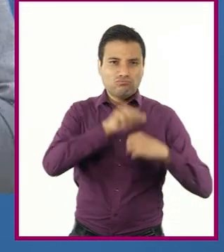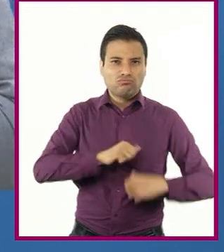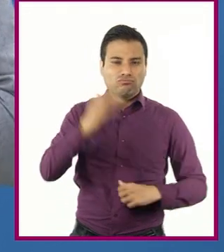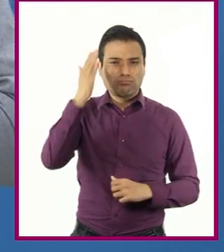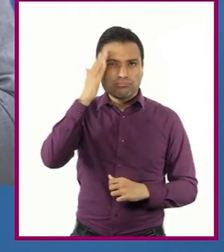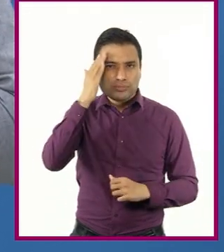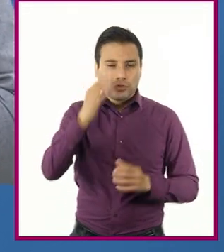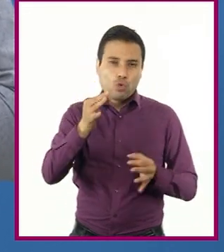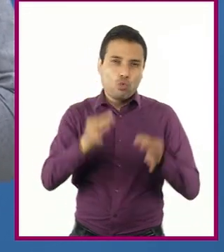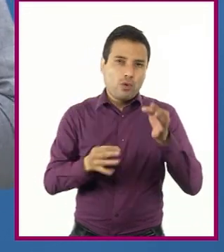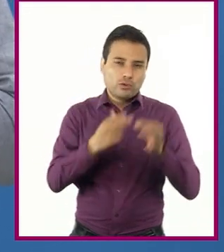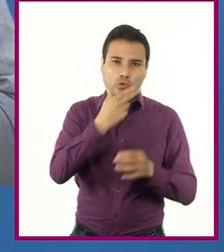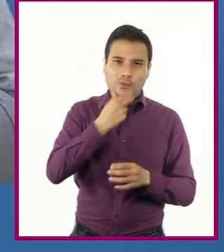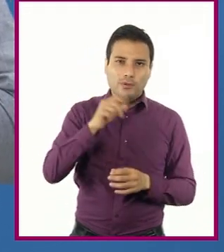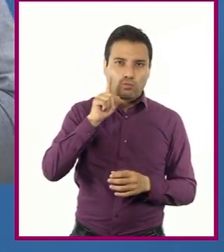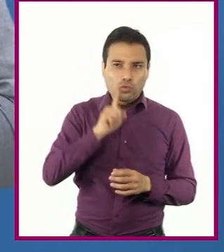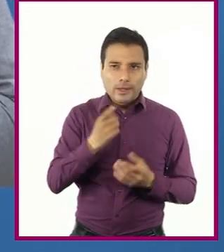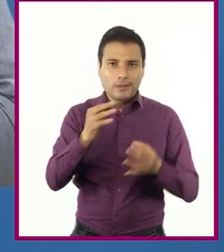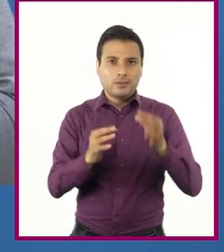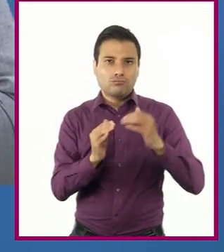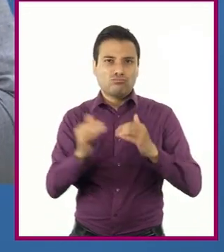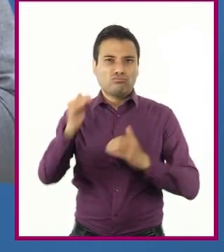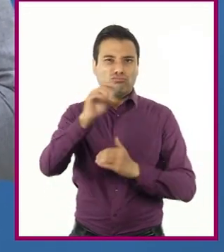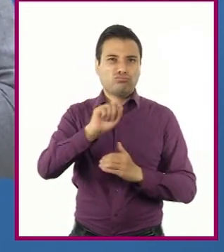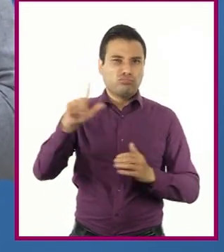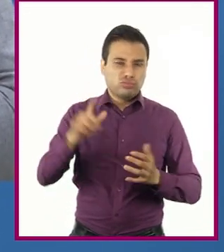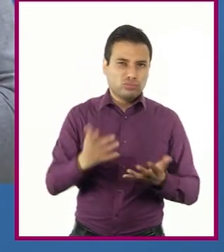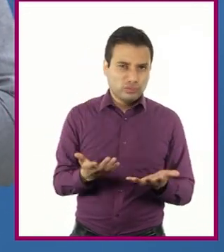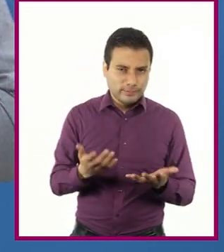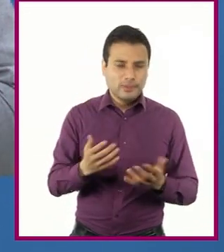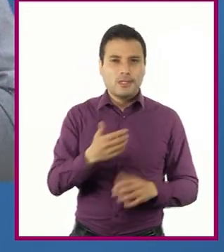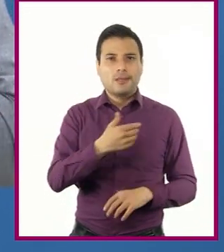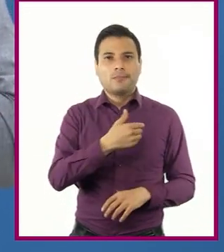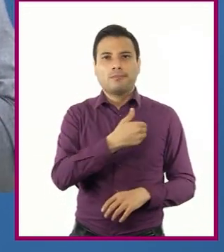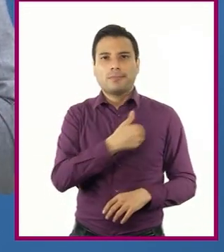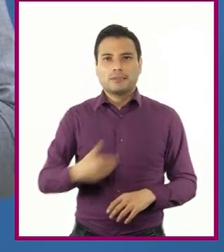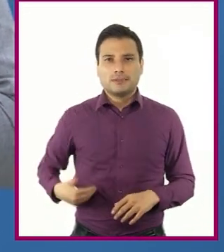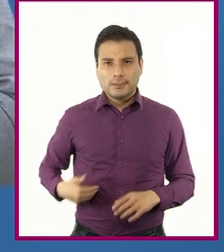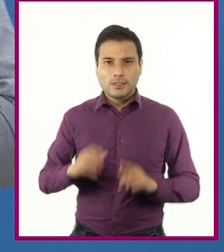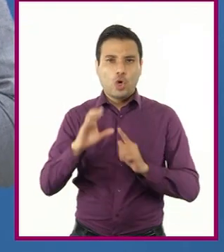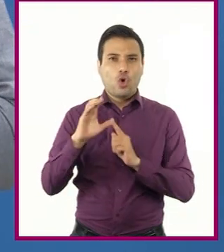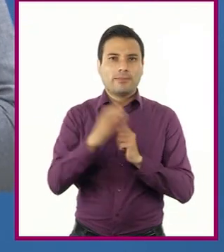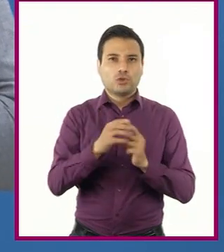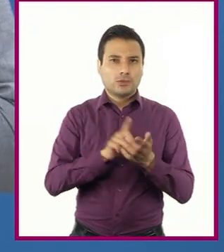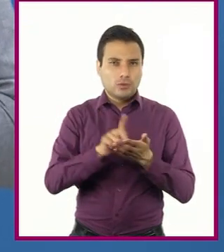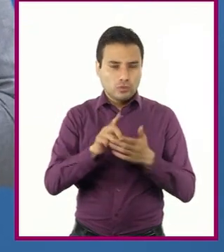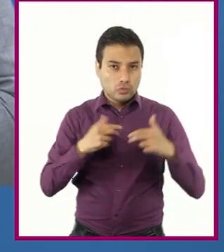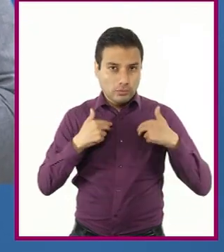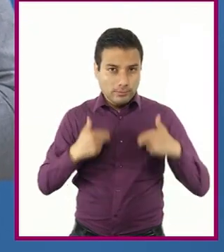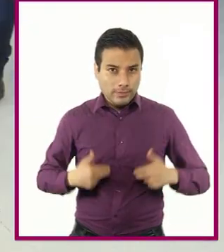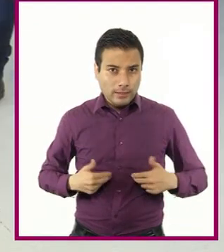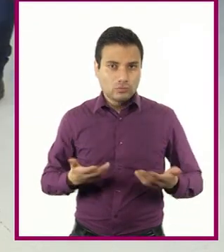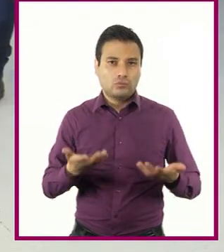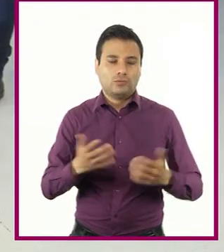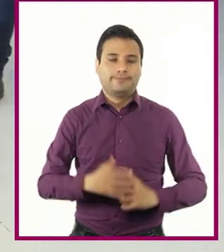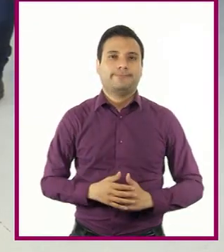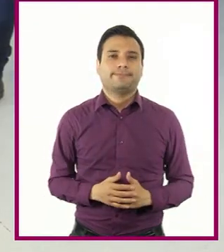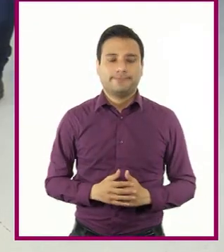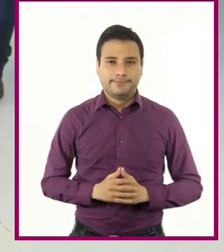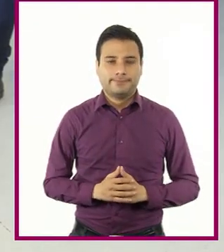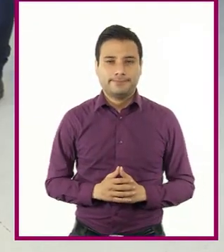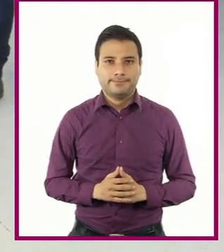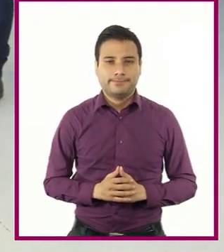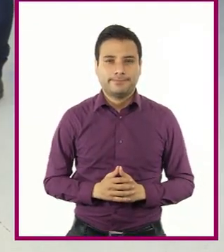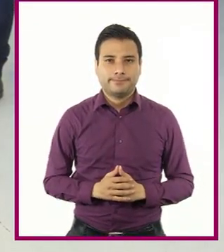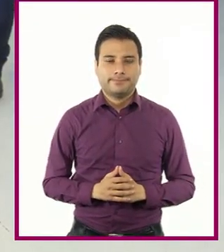juezas, jueces, magistradas, magistrados, presidentes de las comisiones de los derechos humanos.